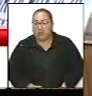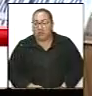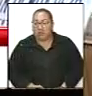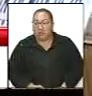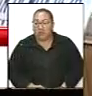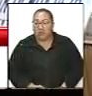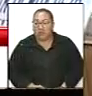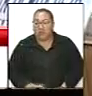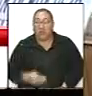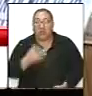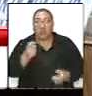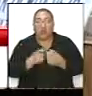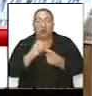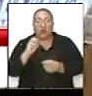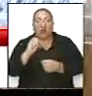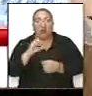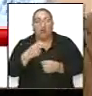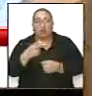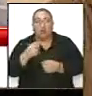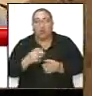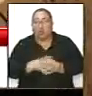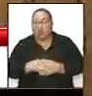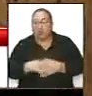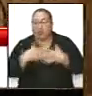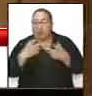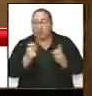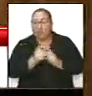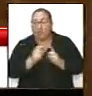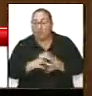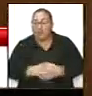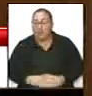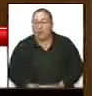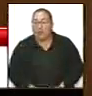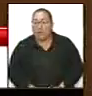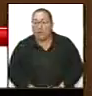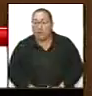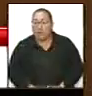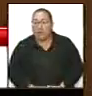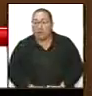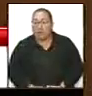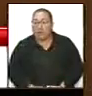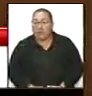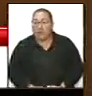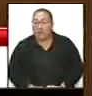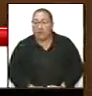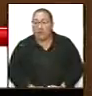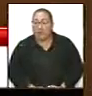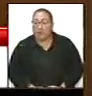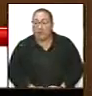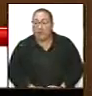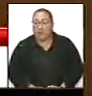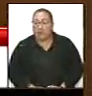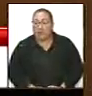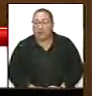la participación del congresista Edgar Ochoa y le damos la palabra al superintendente Carlos Martín Benavides.